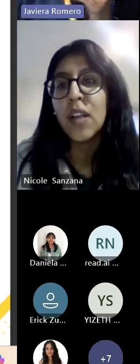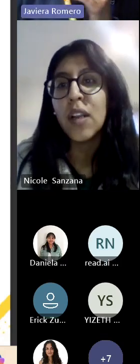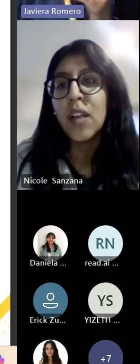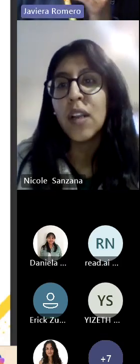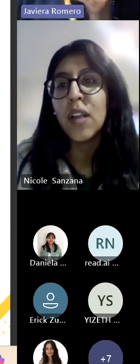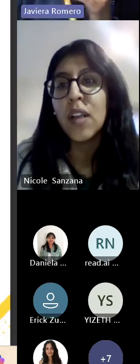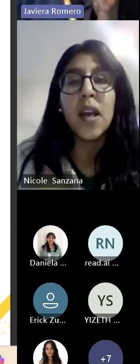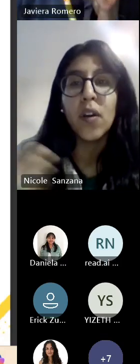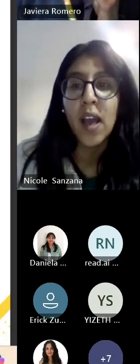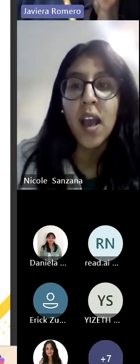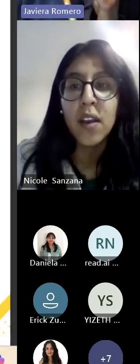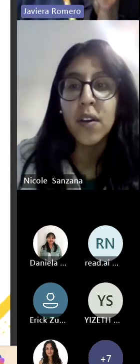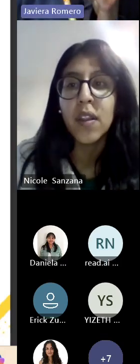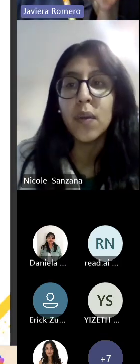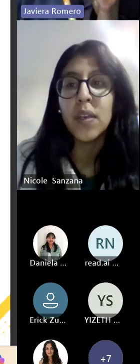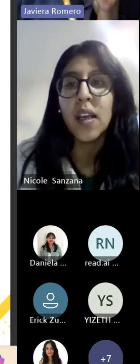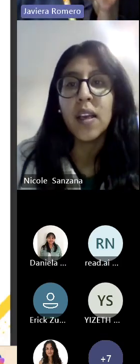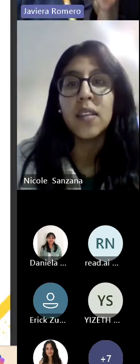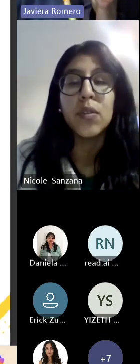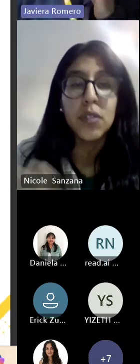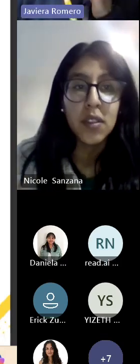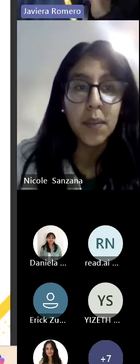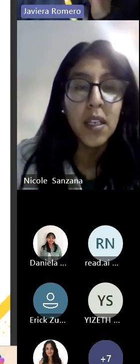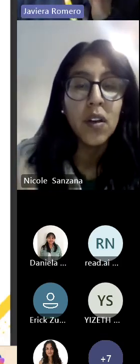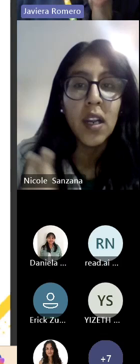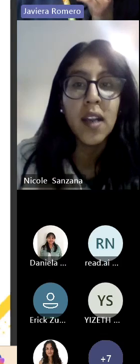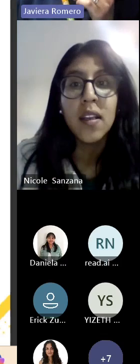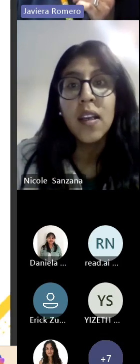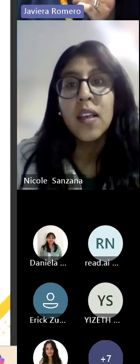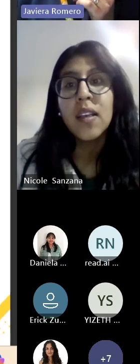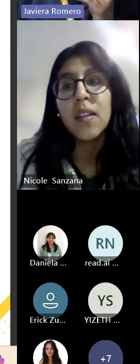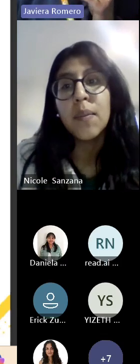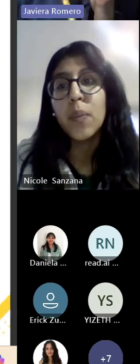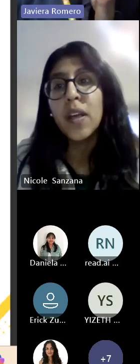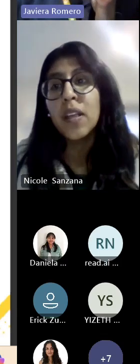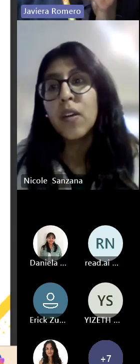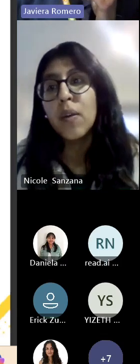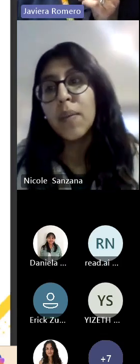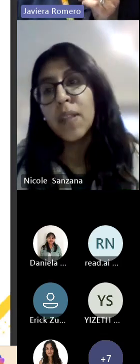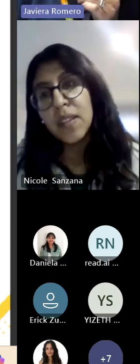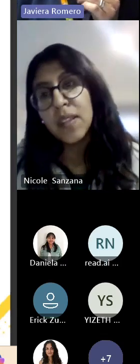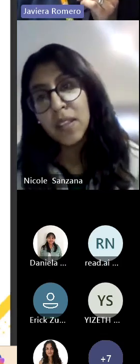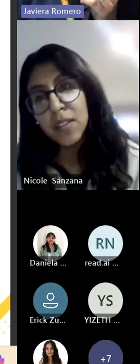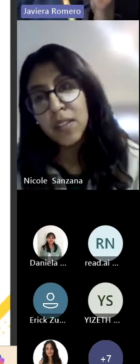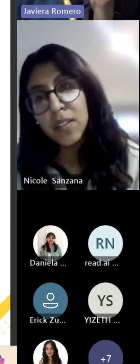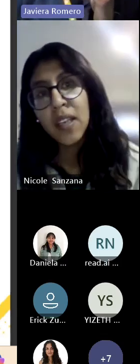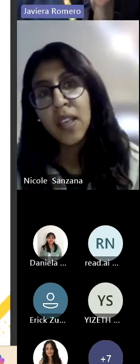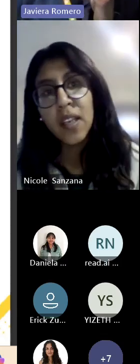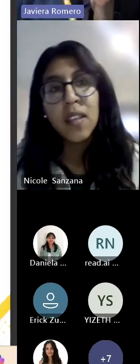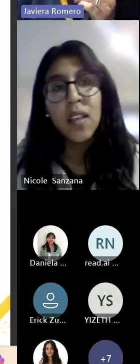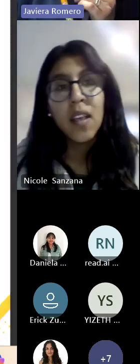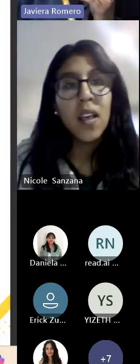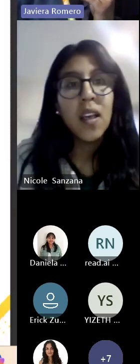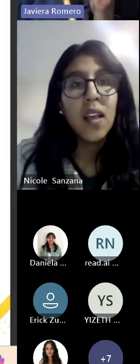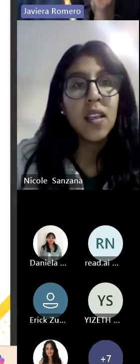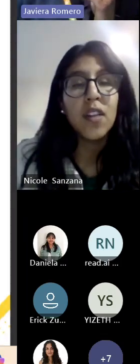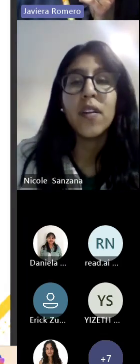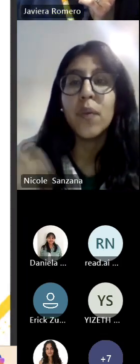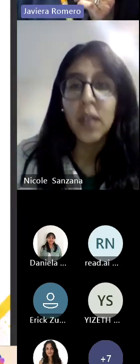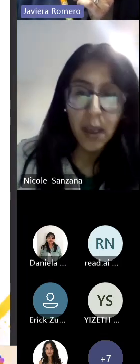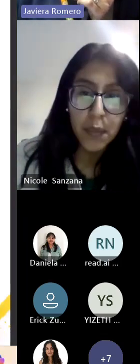Si son de algún sistema escolar o de alguna institución también escolar, también nos pueden ir comentando porque también